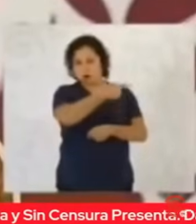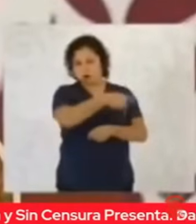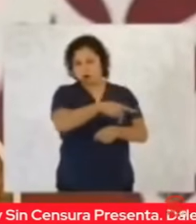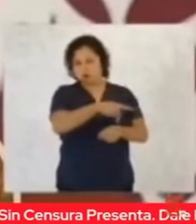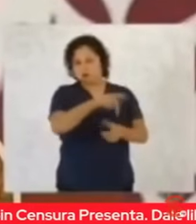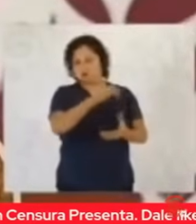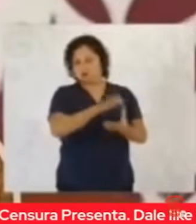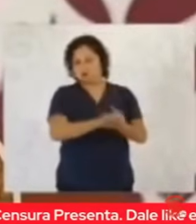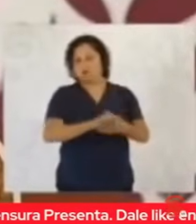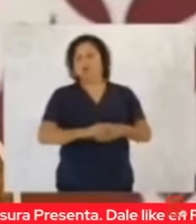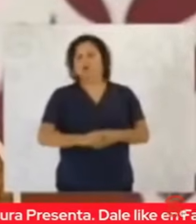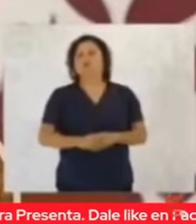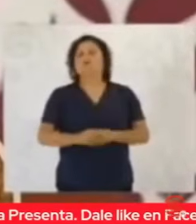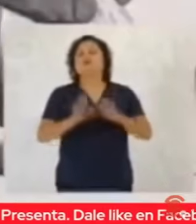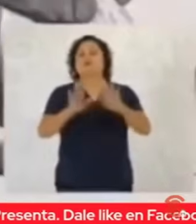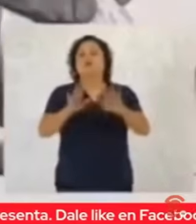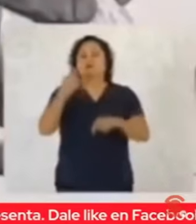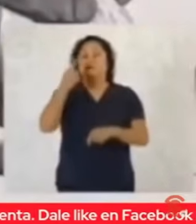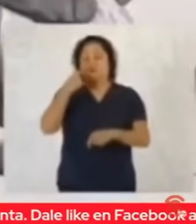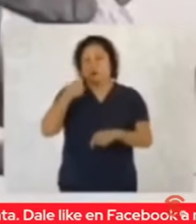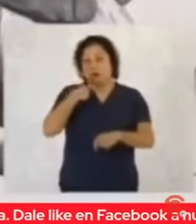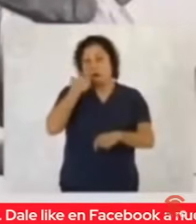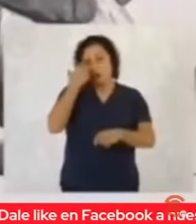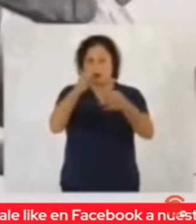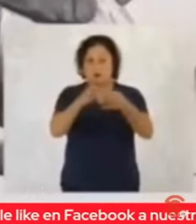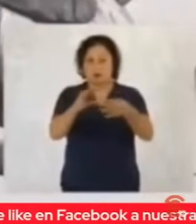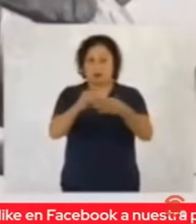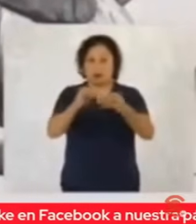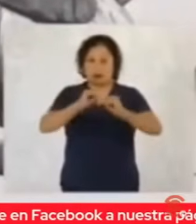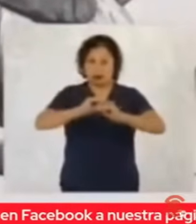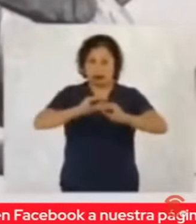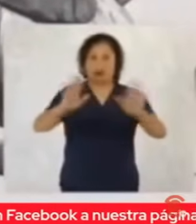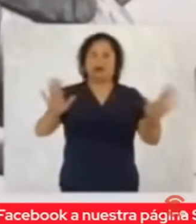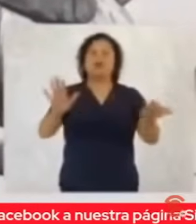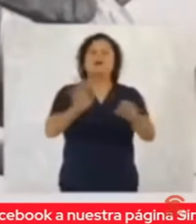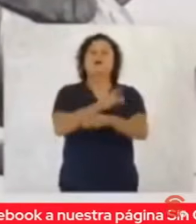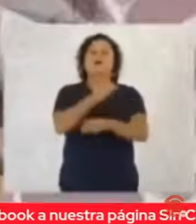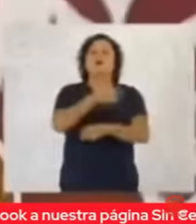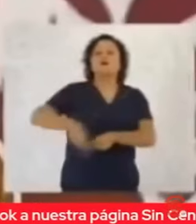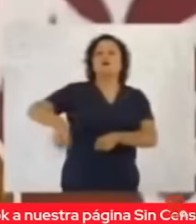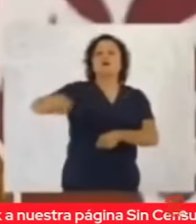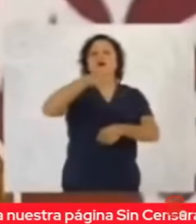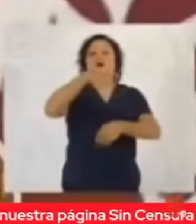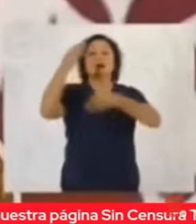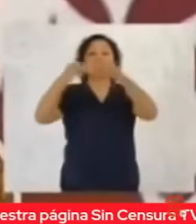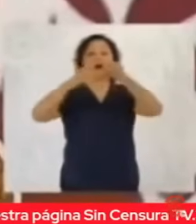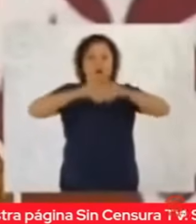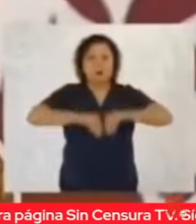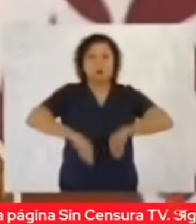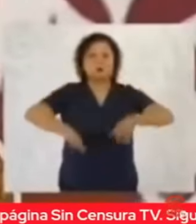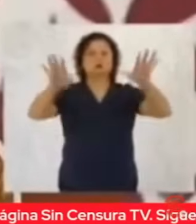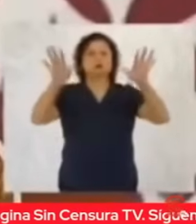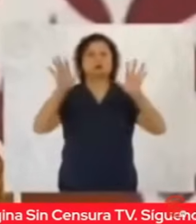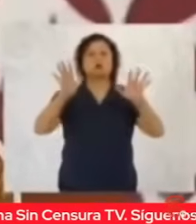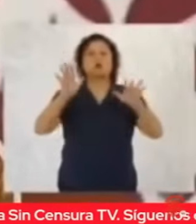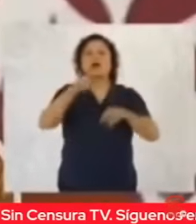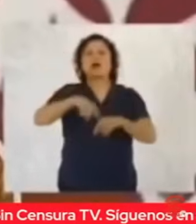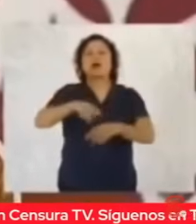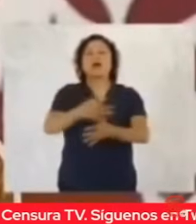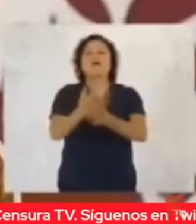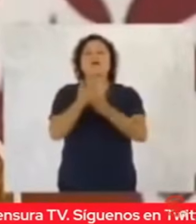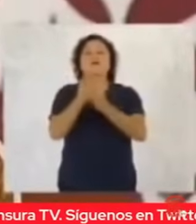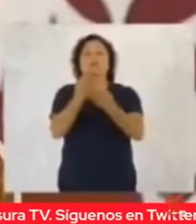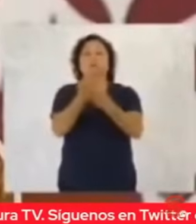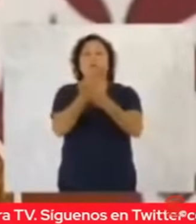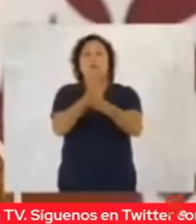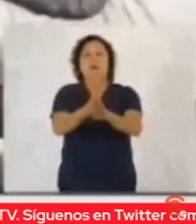porque ayer algunos medios difundieron que había un congelamiento de cuentas. Hablamos con la gobernadora y la gobernadora nos dijo que ella no